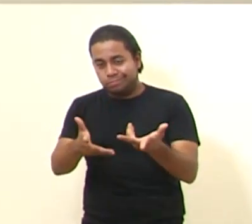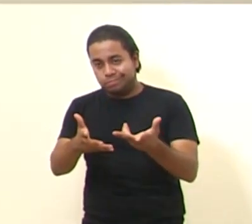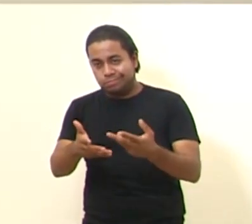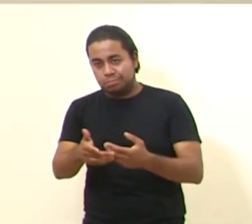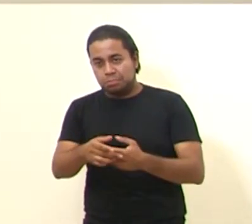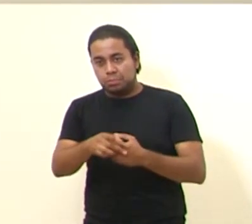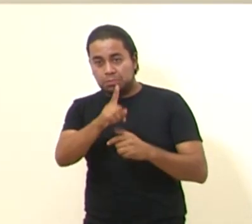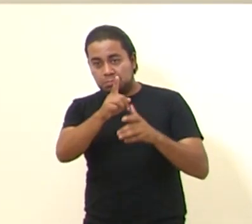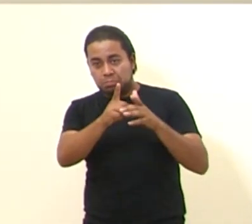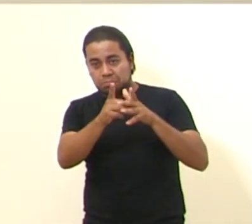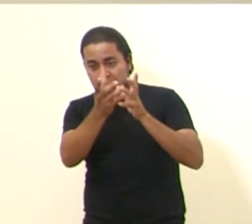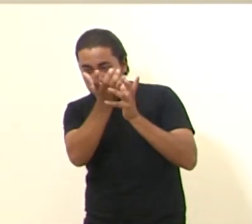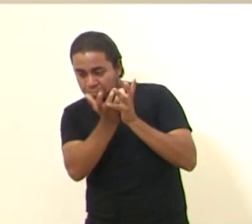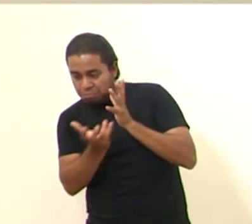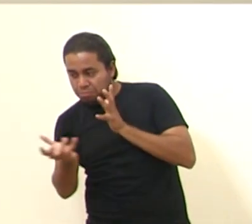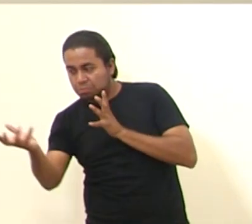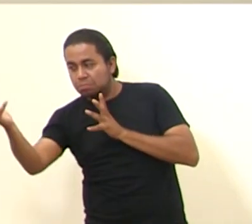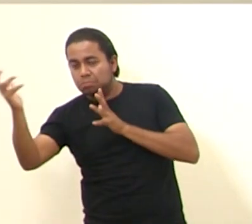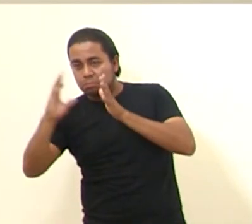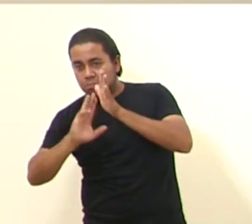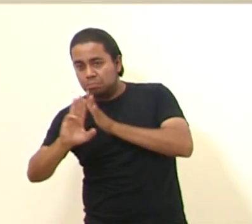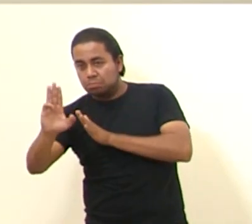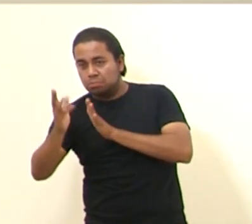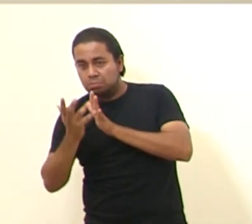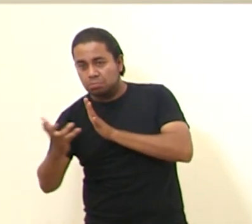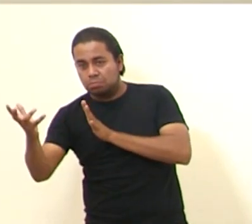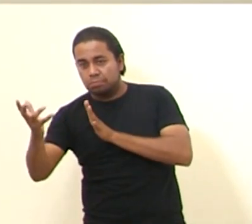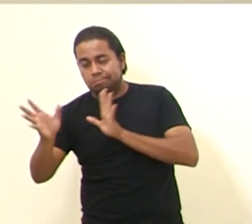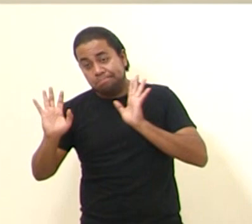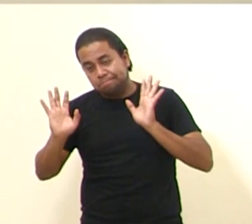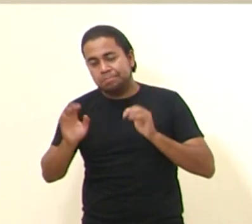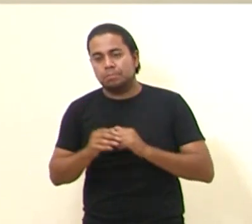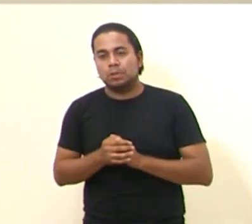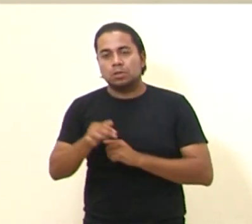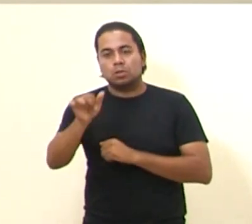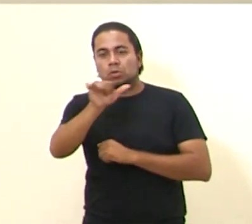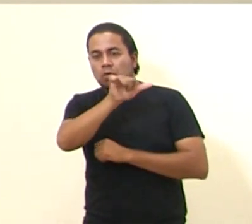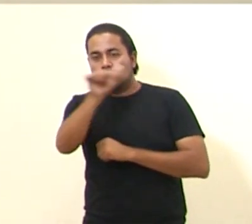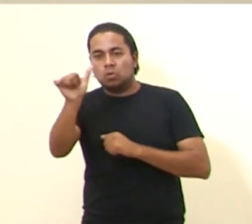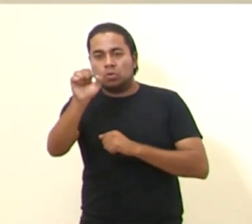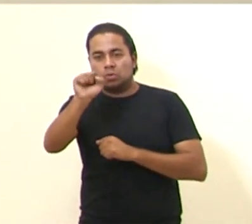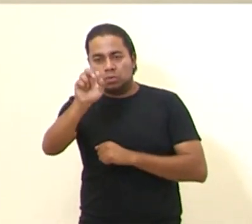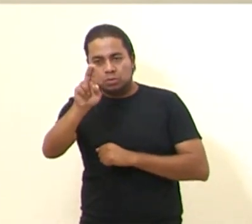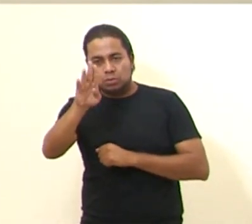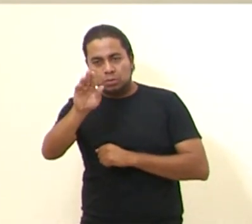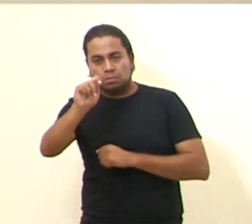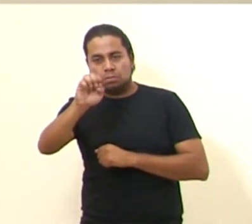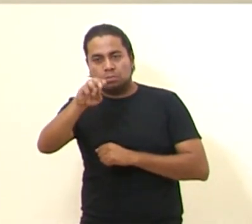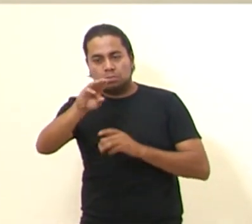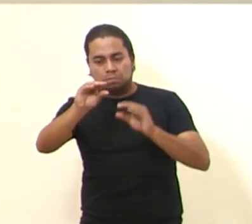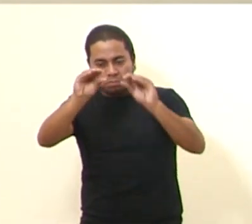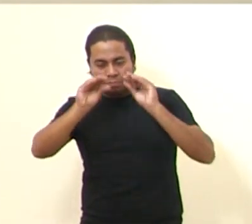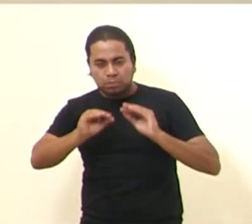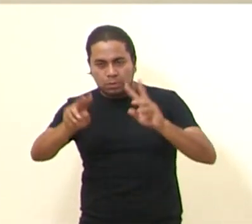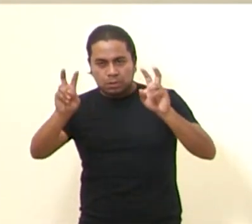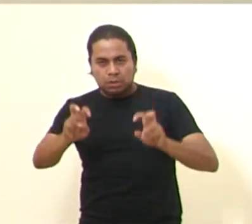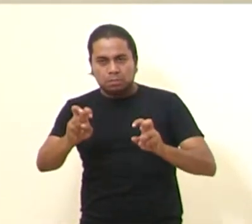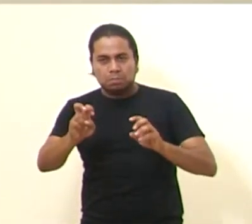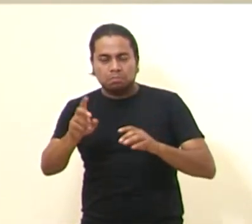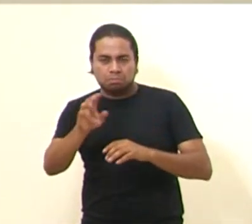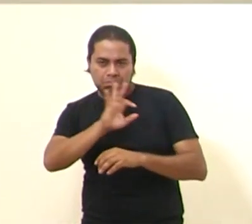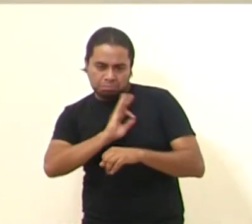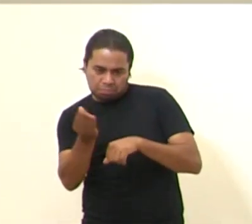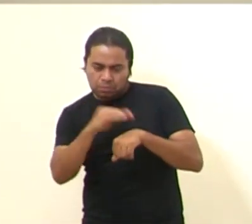Si emigraron, ¿verdad? Ok. Otro subtema interesante puede ser su